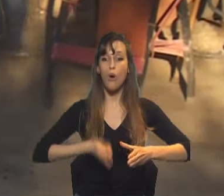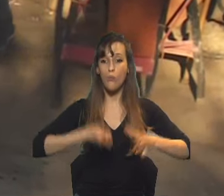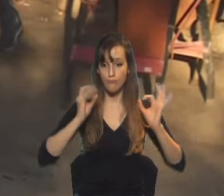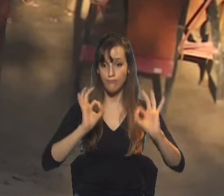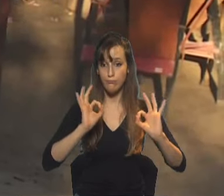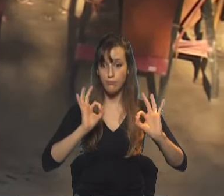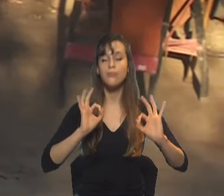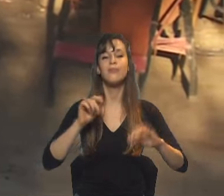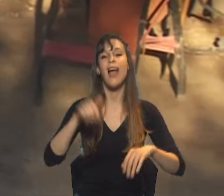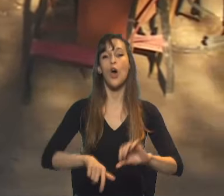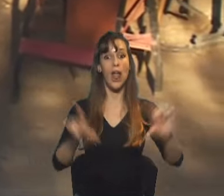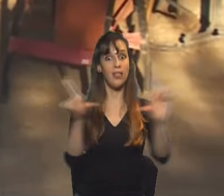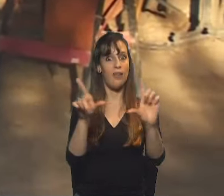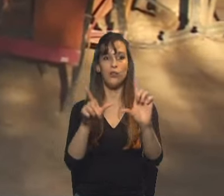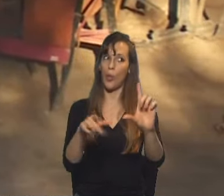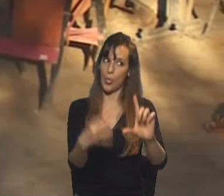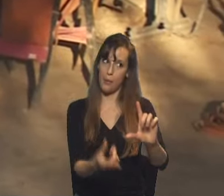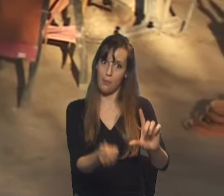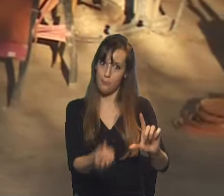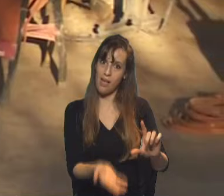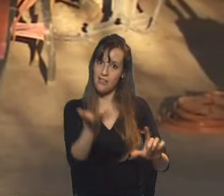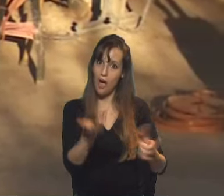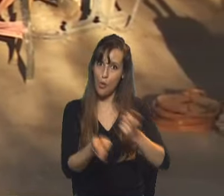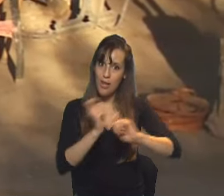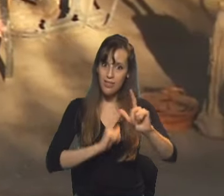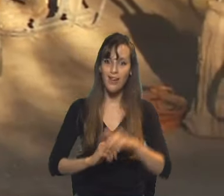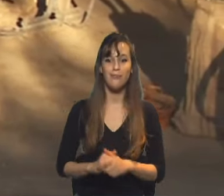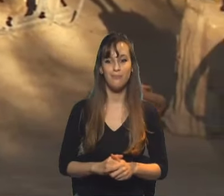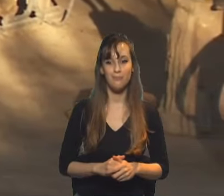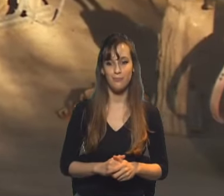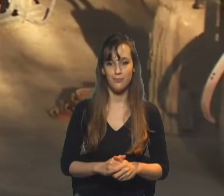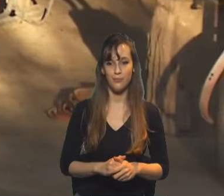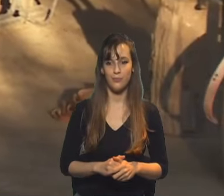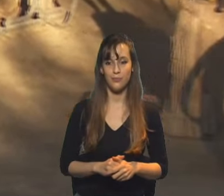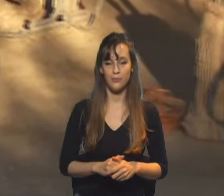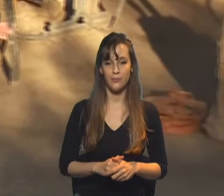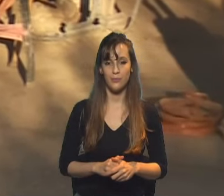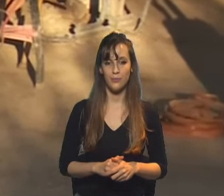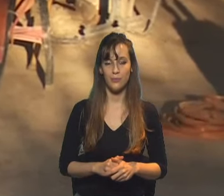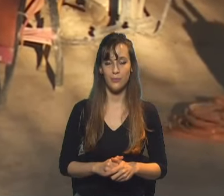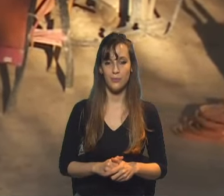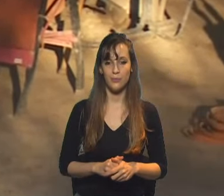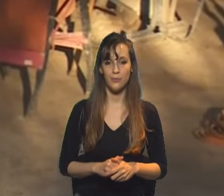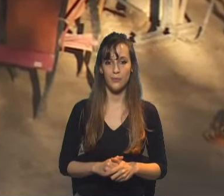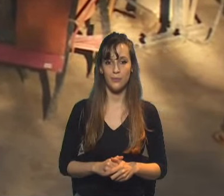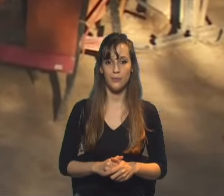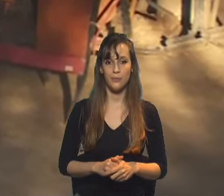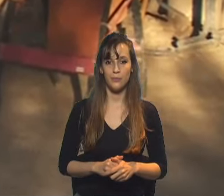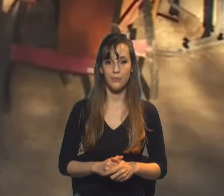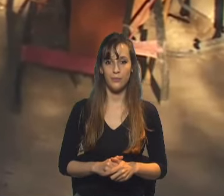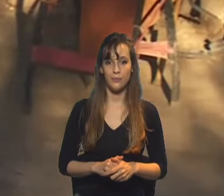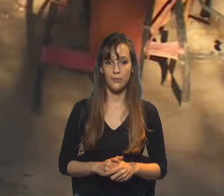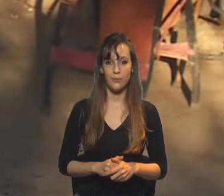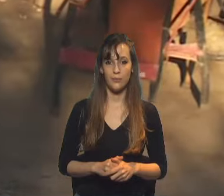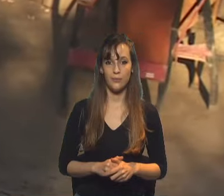bueno, ahora salió en televisión, va a ser. Así que Néstor, querido, ¿y este? No, tiene que una persona que lo tiene que venir a buscar ahora. Ah, bueno.